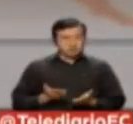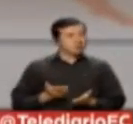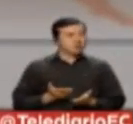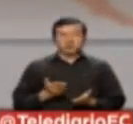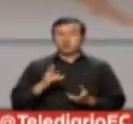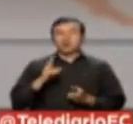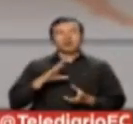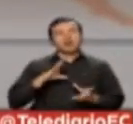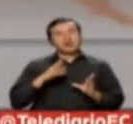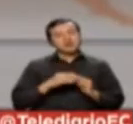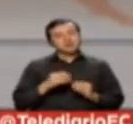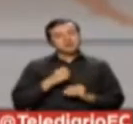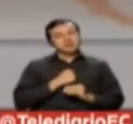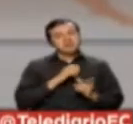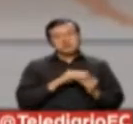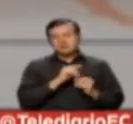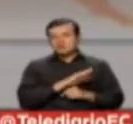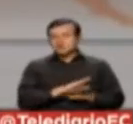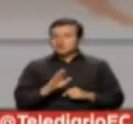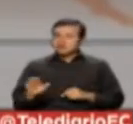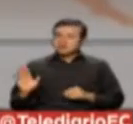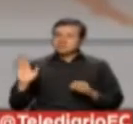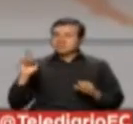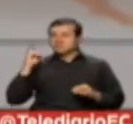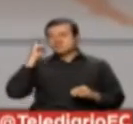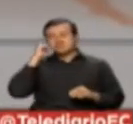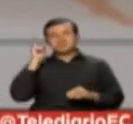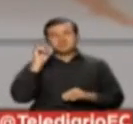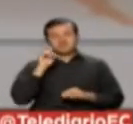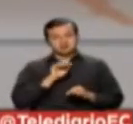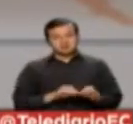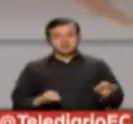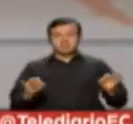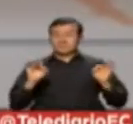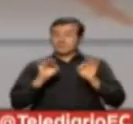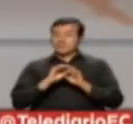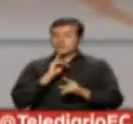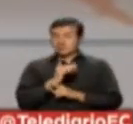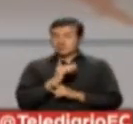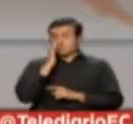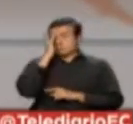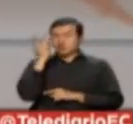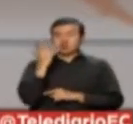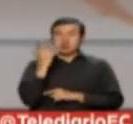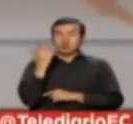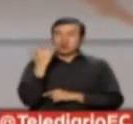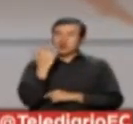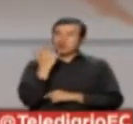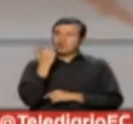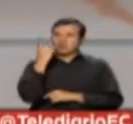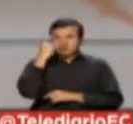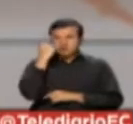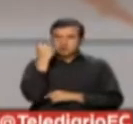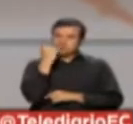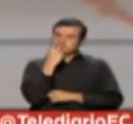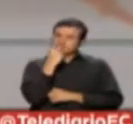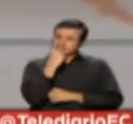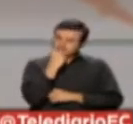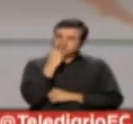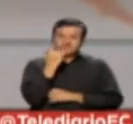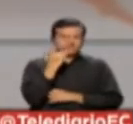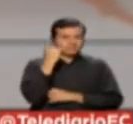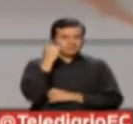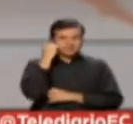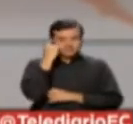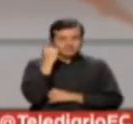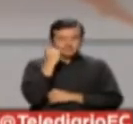acomodarse de funcionar pero es una alternativa extremadamente importante no solamente por el hecho de que pueden haber ahorros para el país que es un país que necesita estos